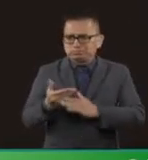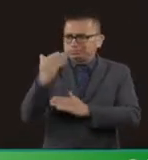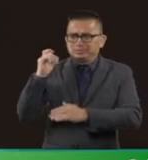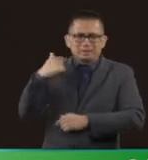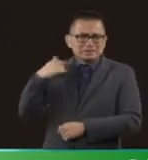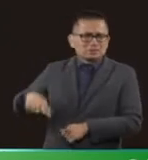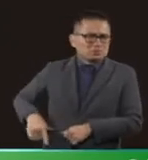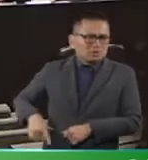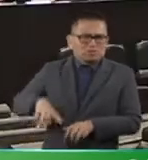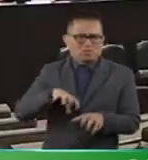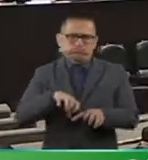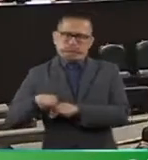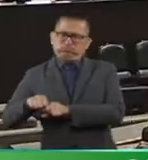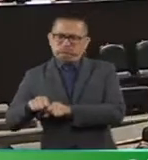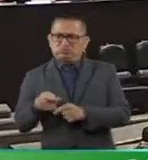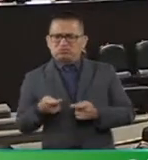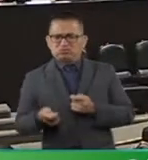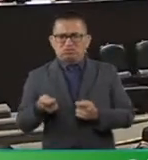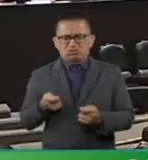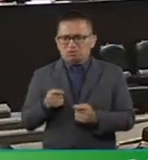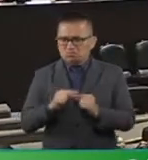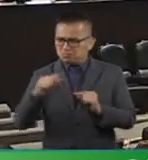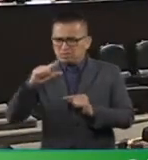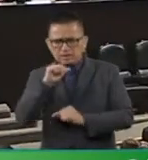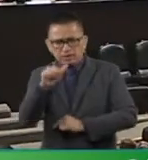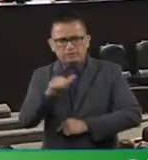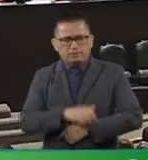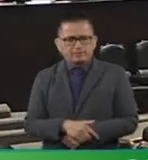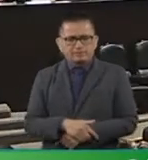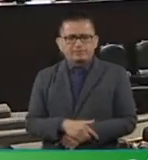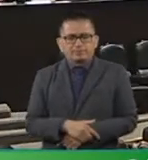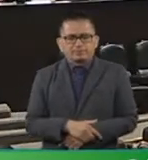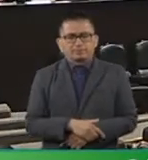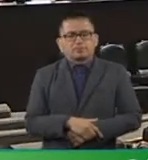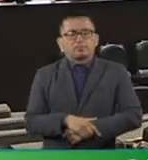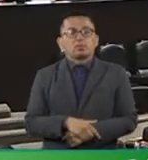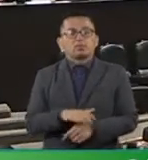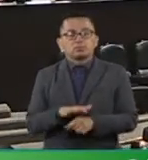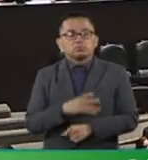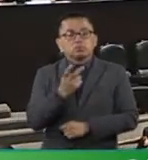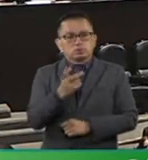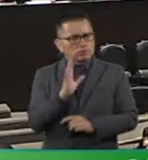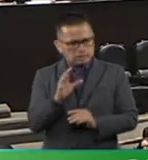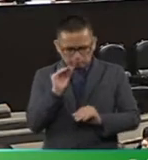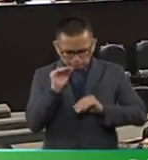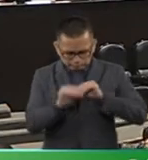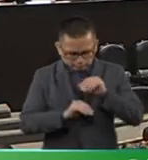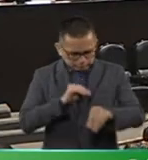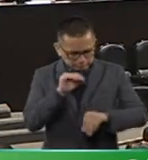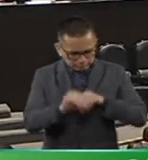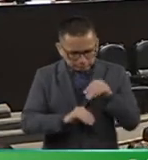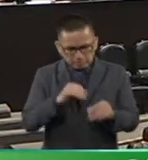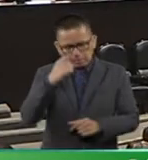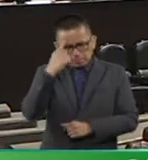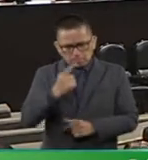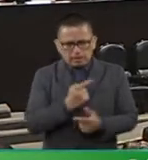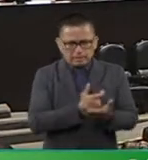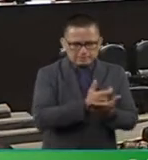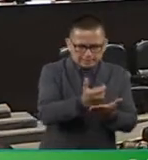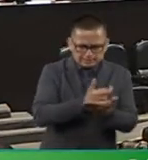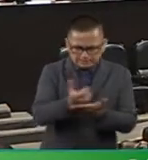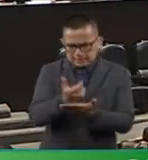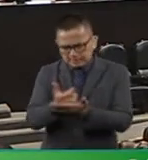gobiernos. Así fue como se construyó la política salarial y debo